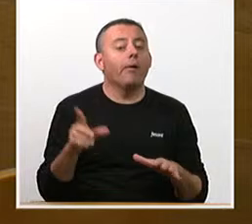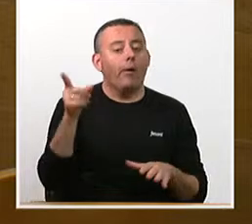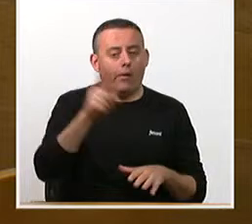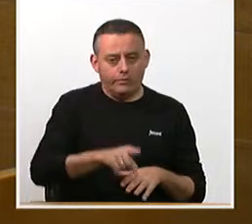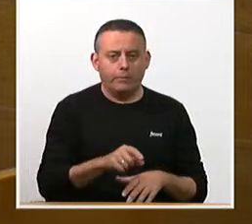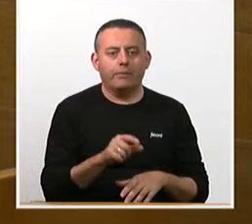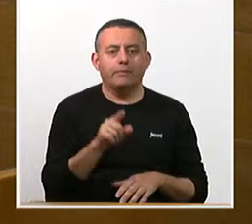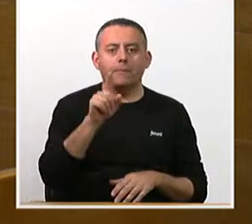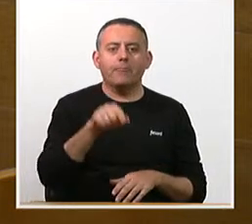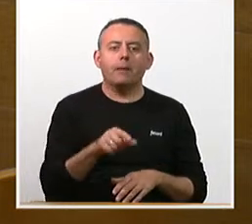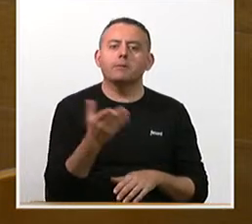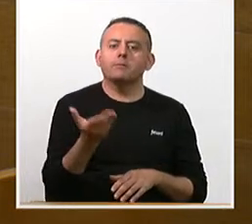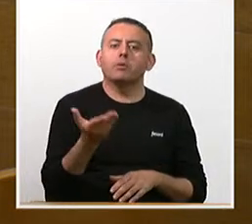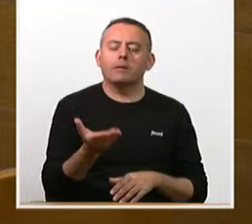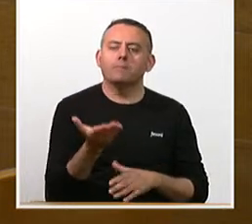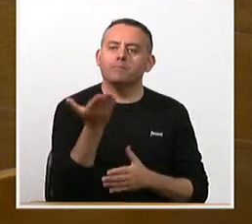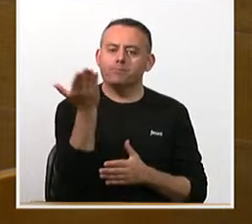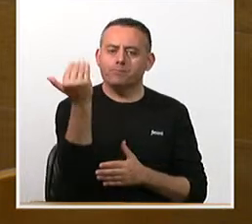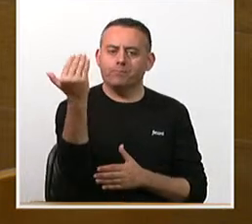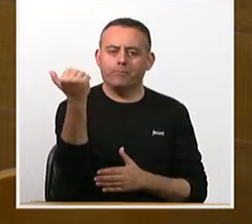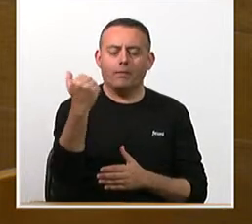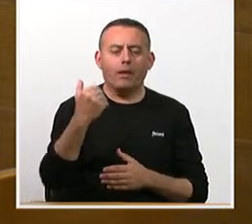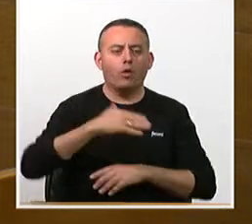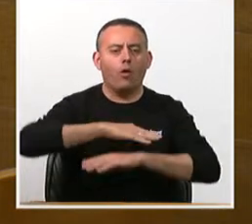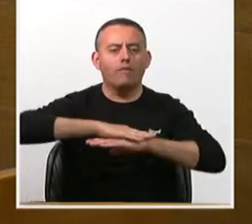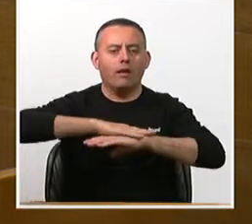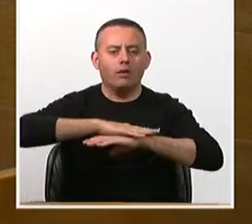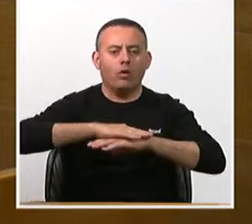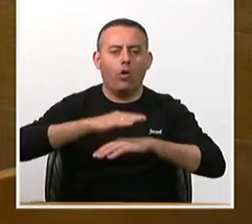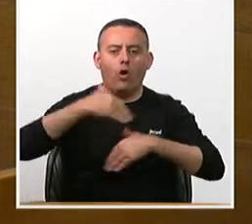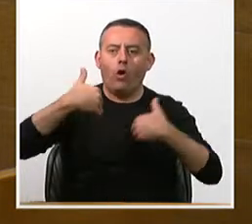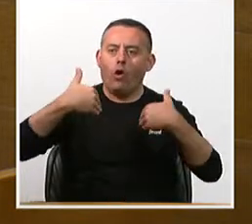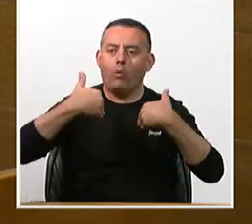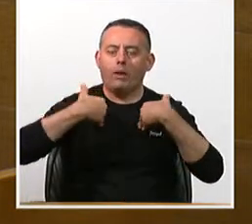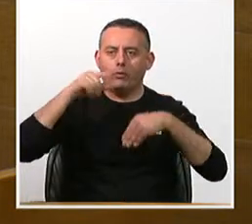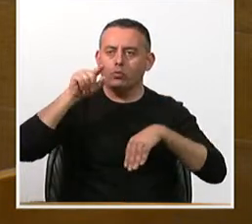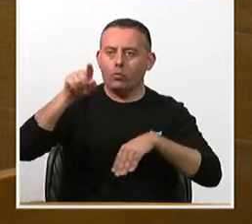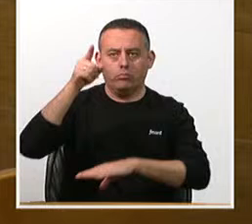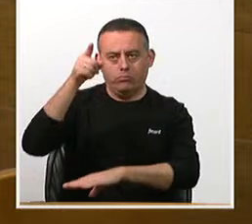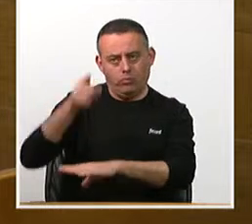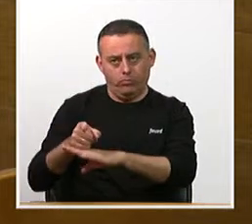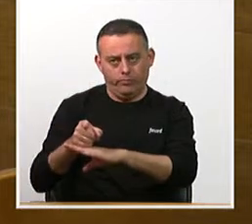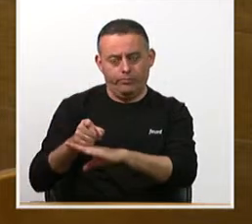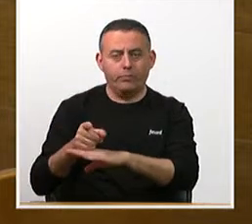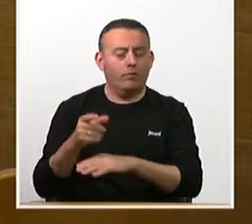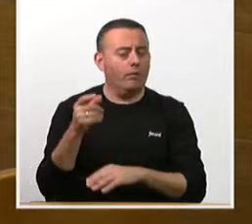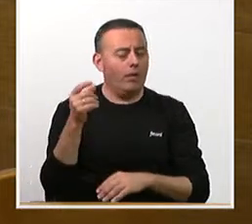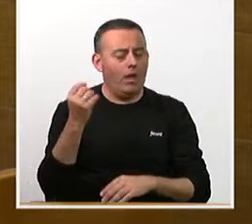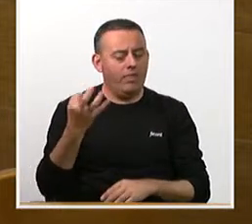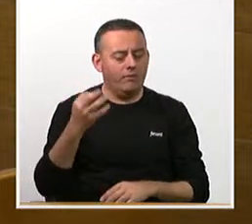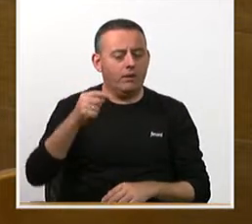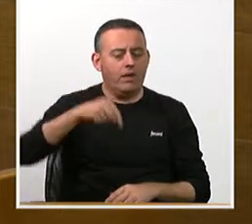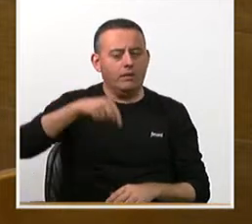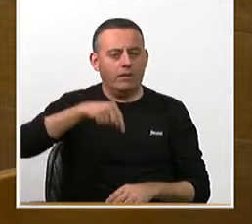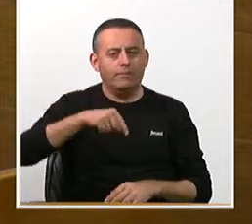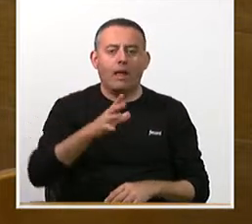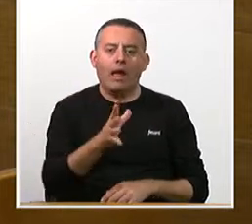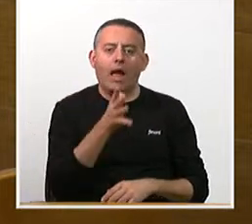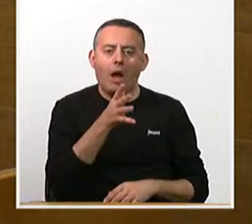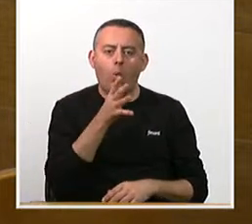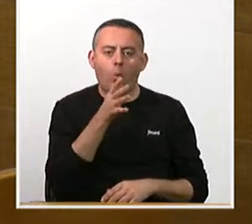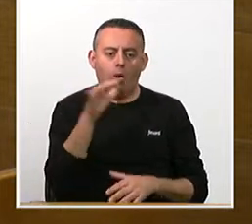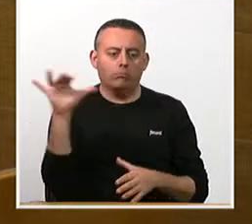exigir al gobierno que cumpla con su aciones que garantice el agua para riego de calidad en las cuencas